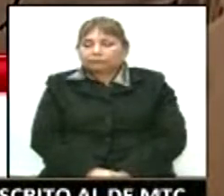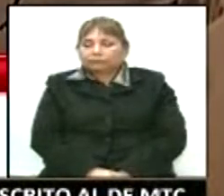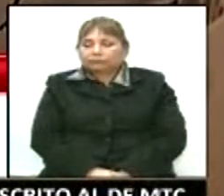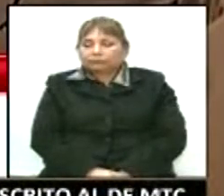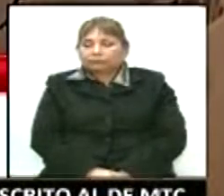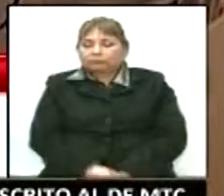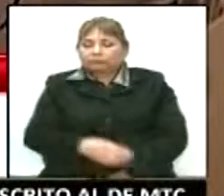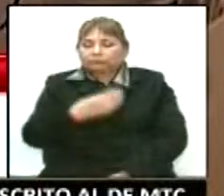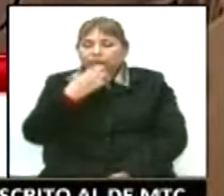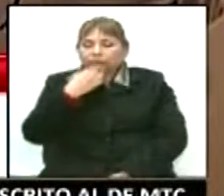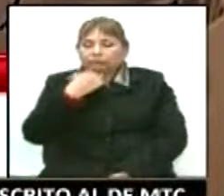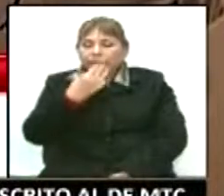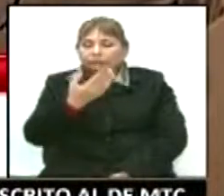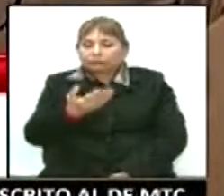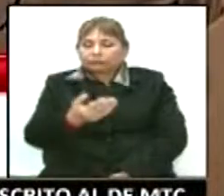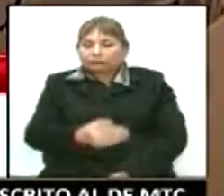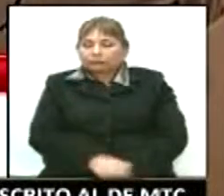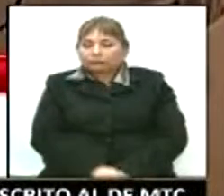Congresista Mulder.